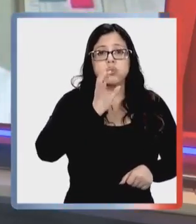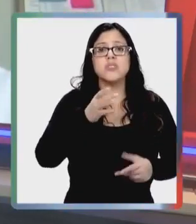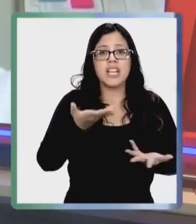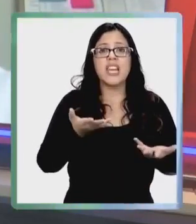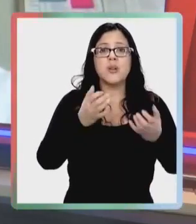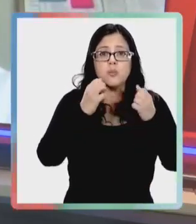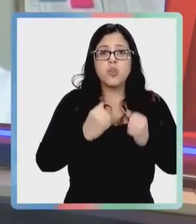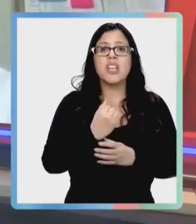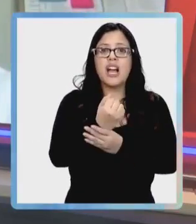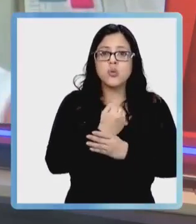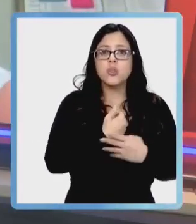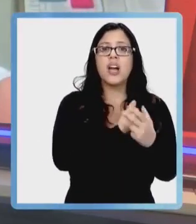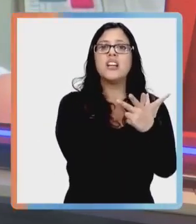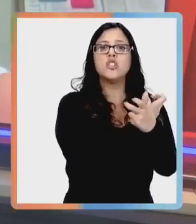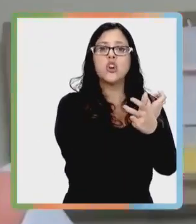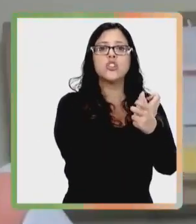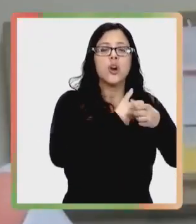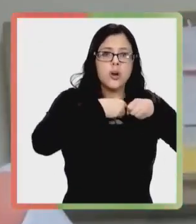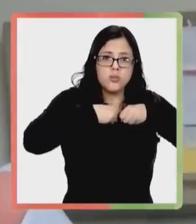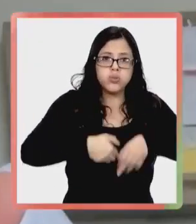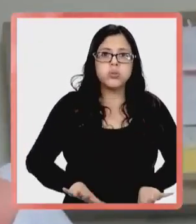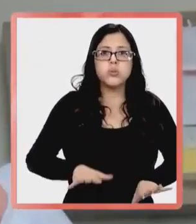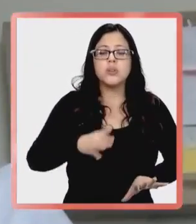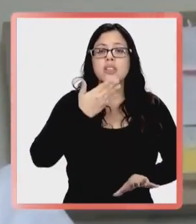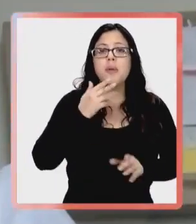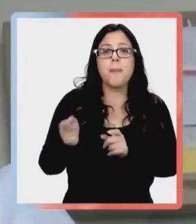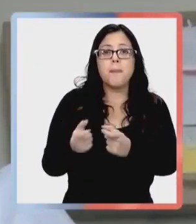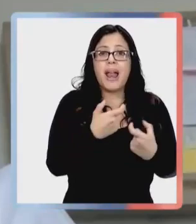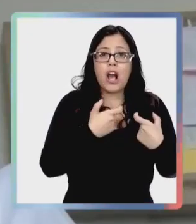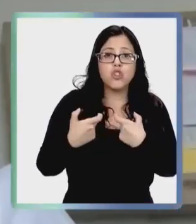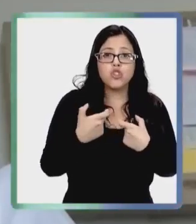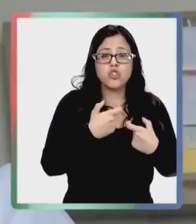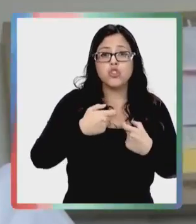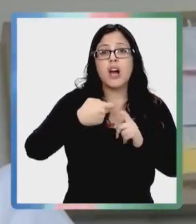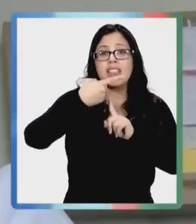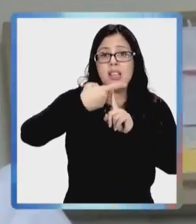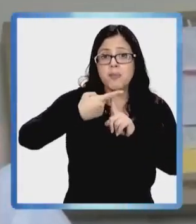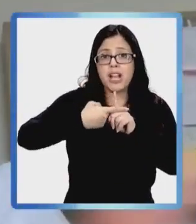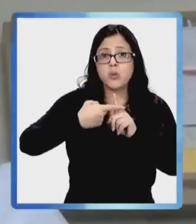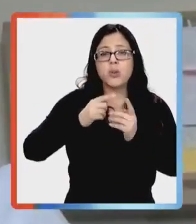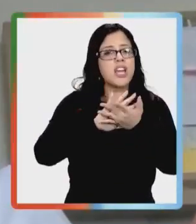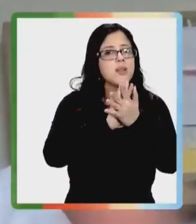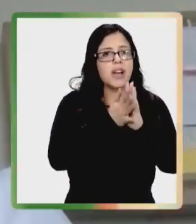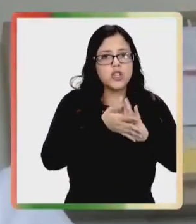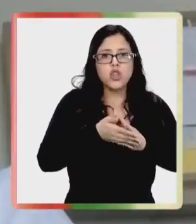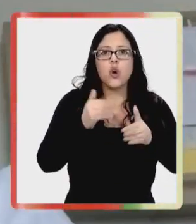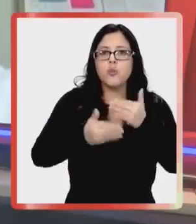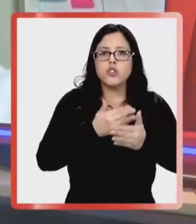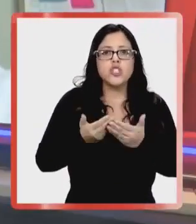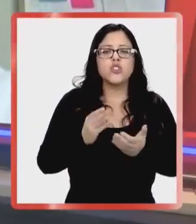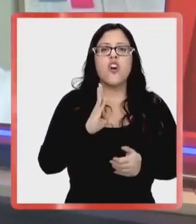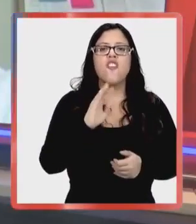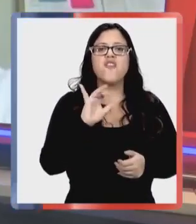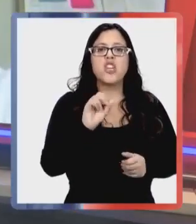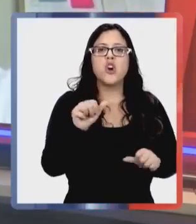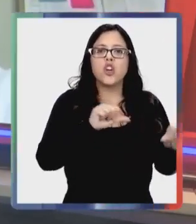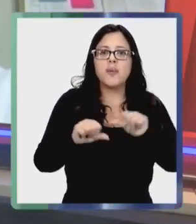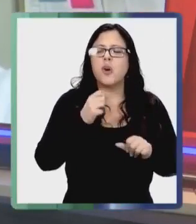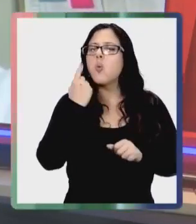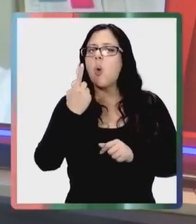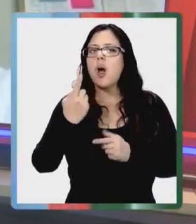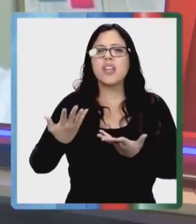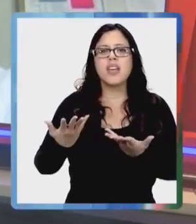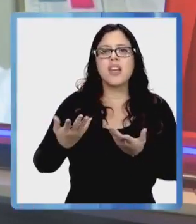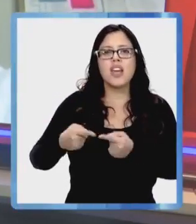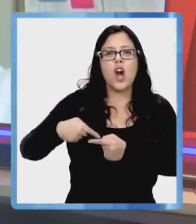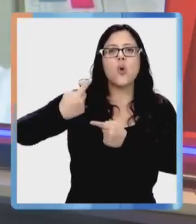sirve para intoxicar. El agua nos sirve para regular nuestra temperatura. El agua es importante para todos los procesos bioquímicos. ¿Cuál es la rutina que usted le